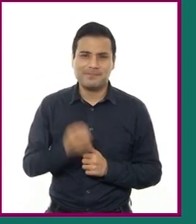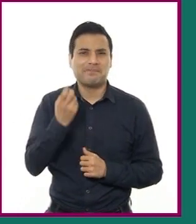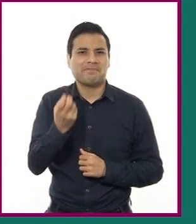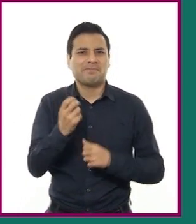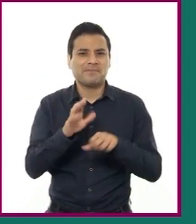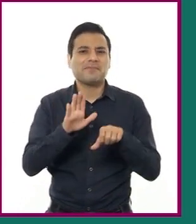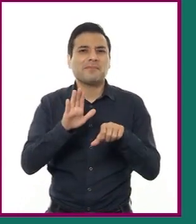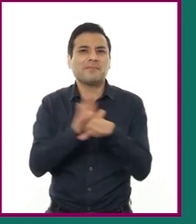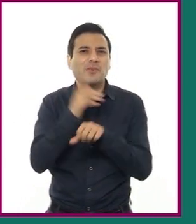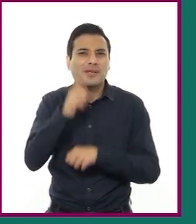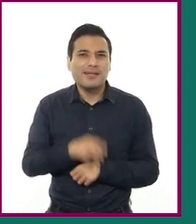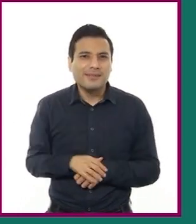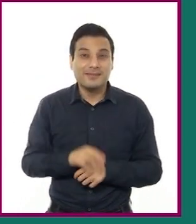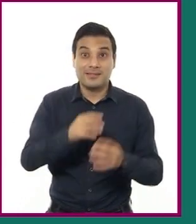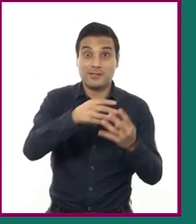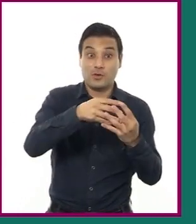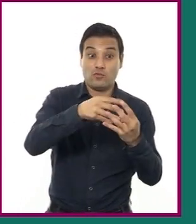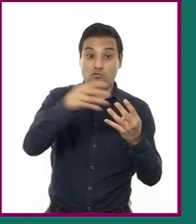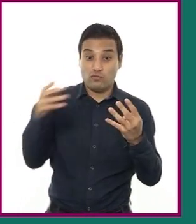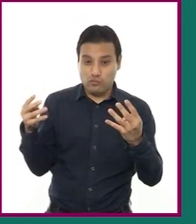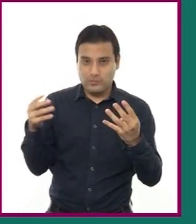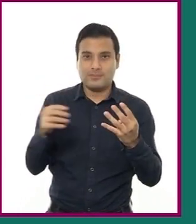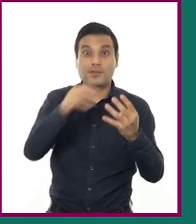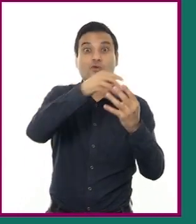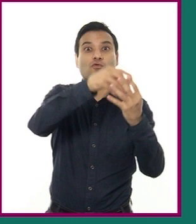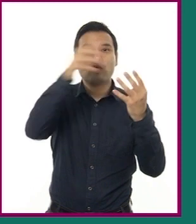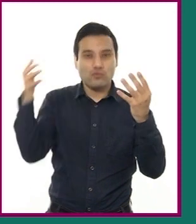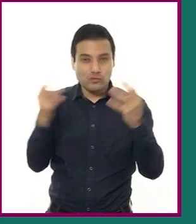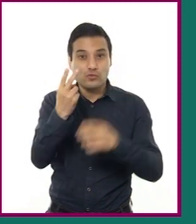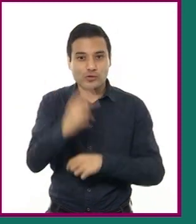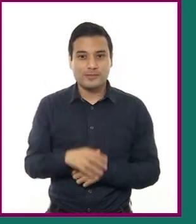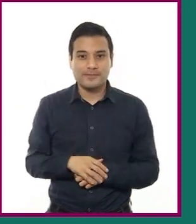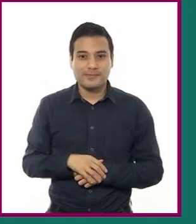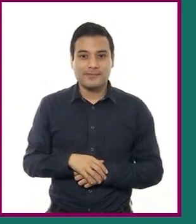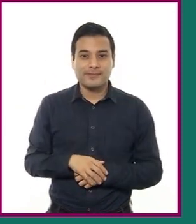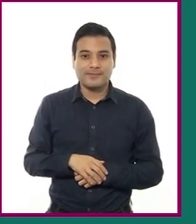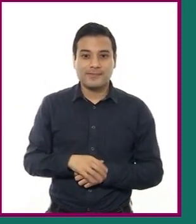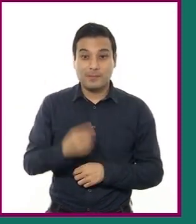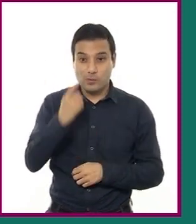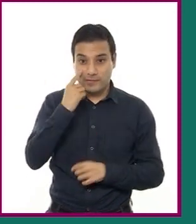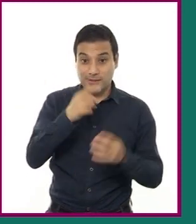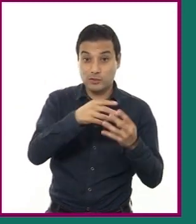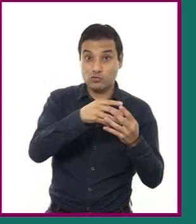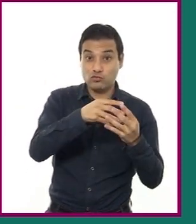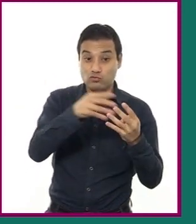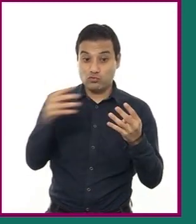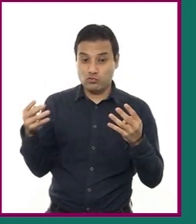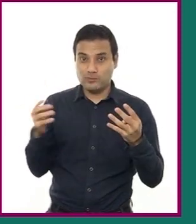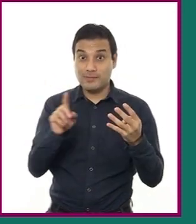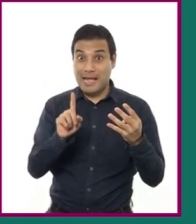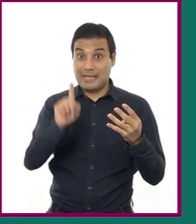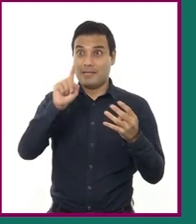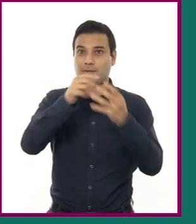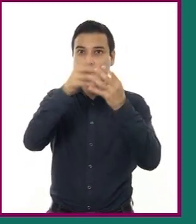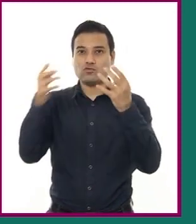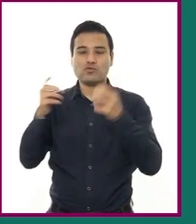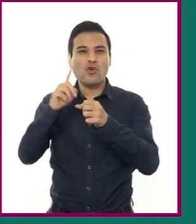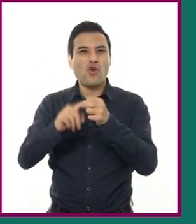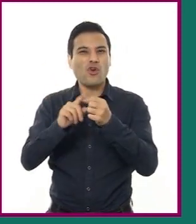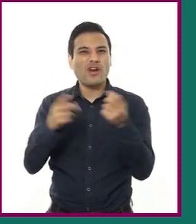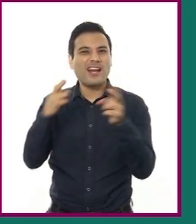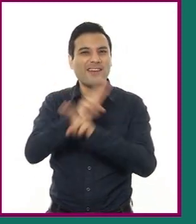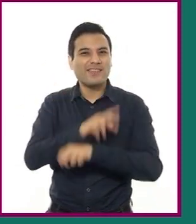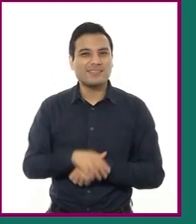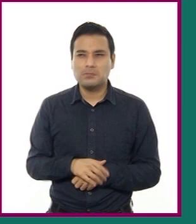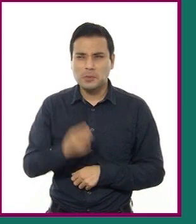por encima del primario, presenta sus colores invertidos y además no es tan intenso. ¿Y cómo es que se